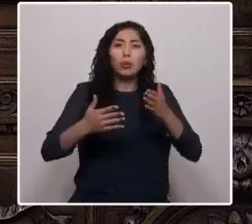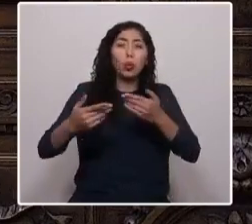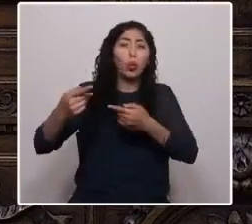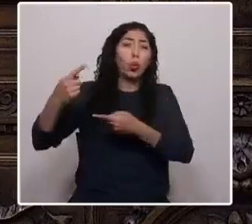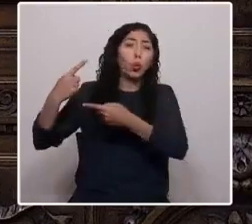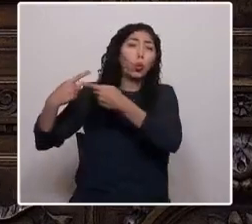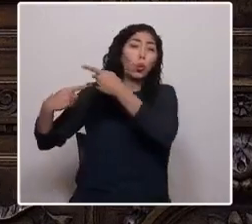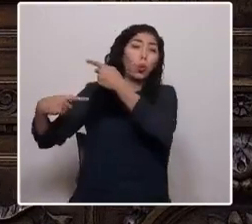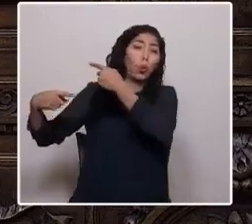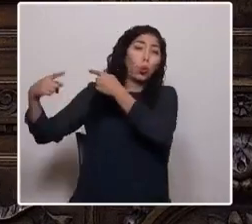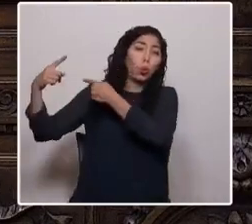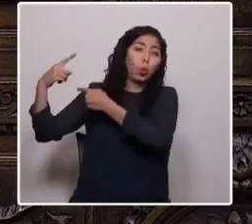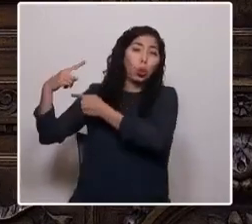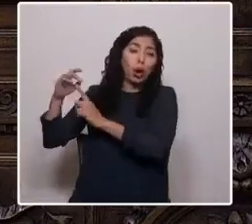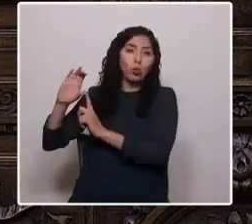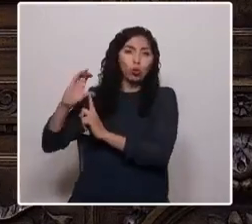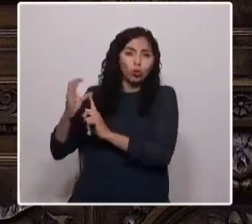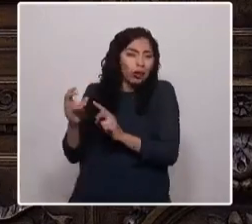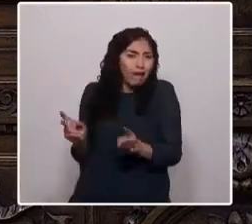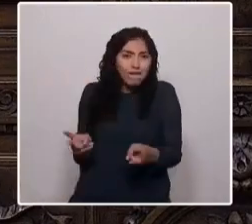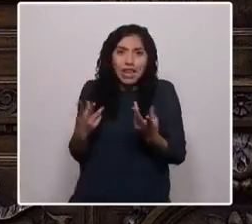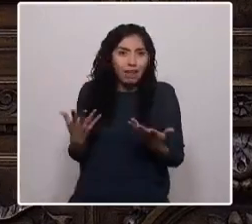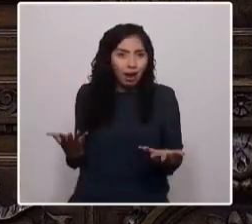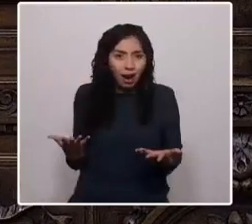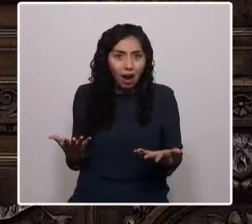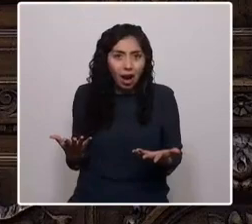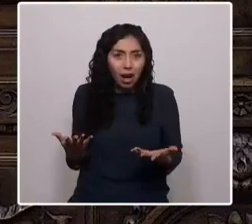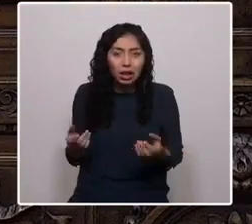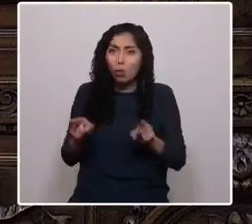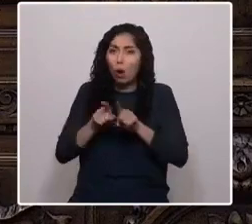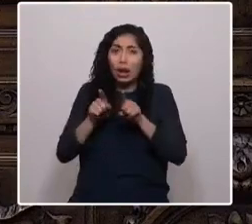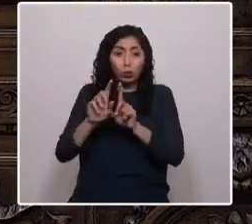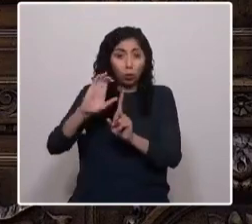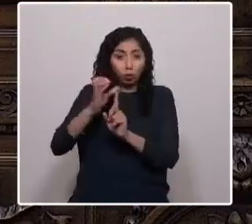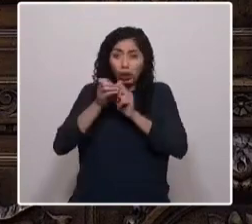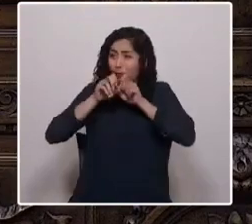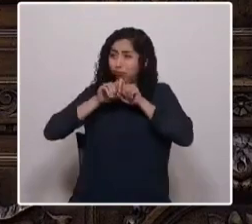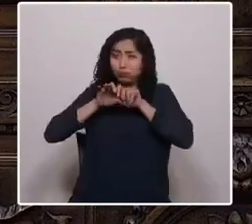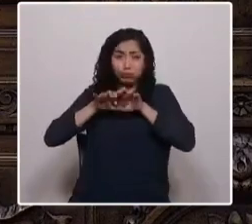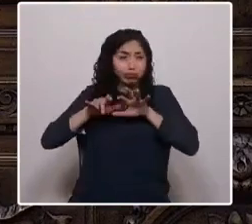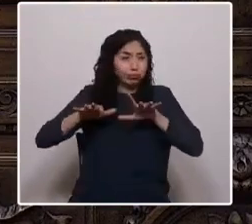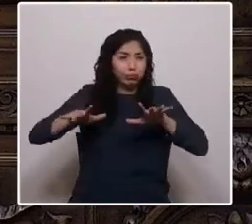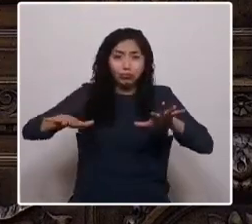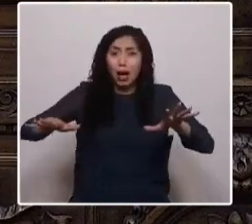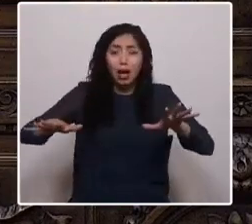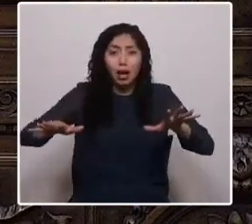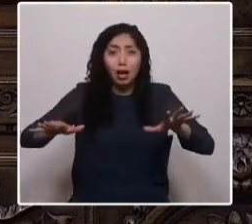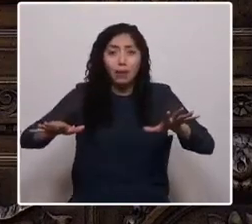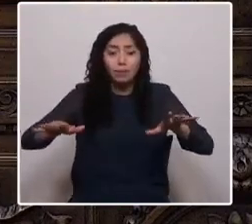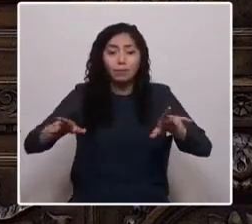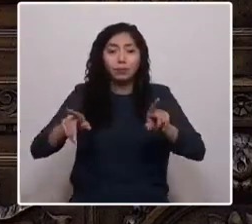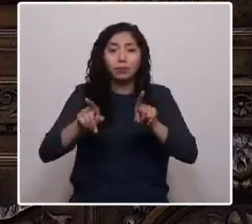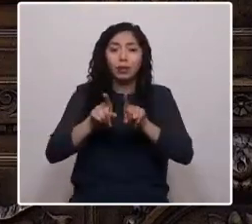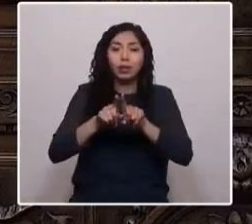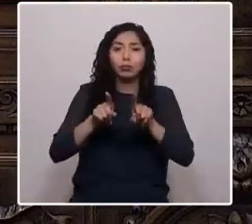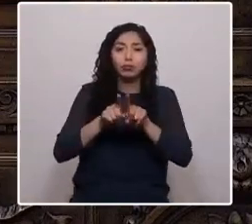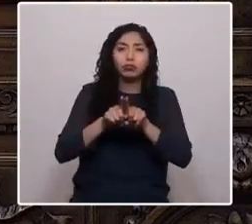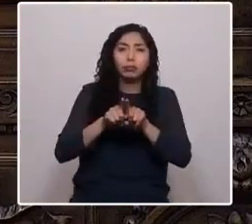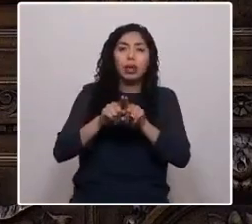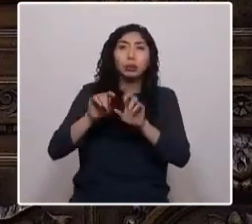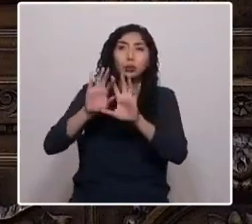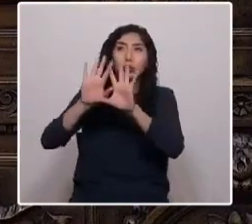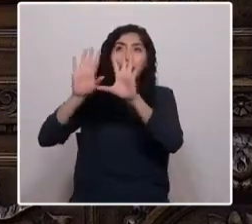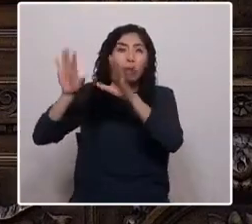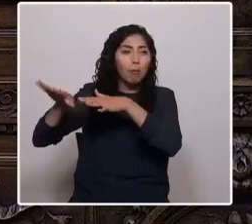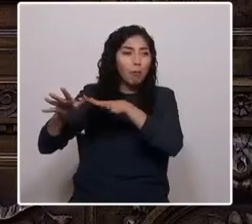de una cultura viva que se esparce como el viento a las semillas como un susurro en medio del azul profundo y que hoy